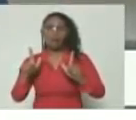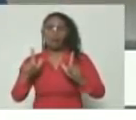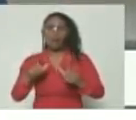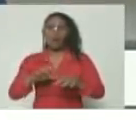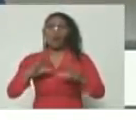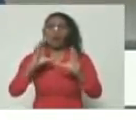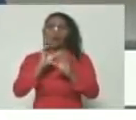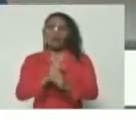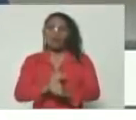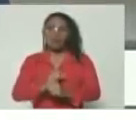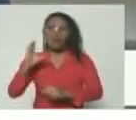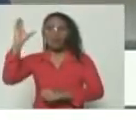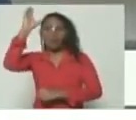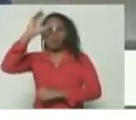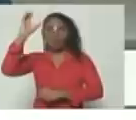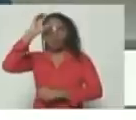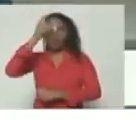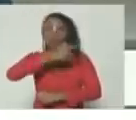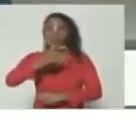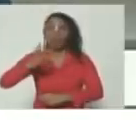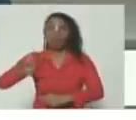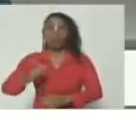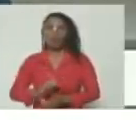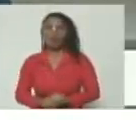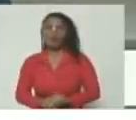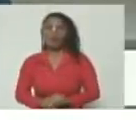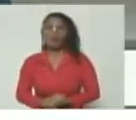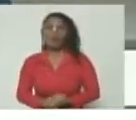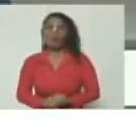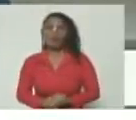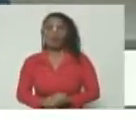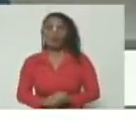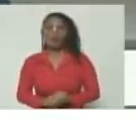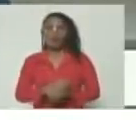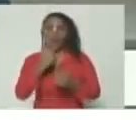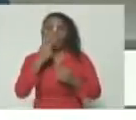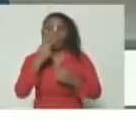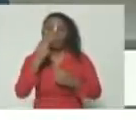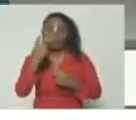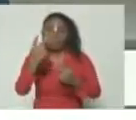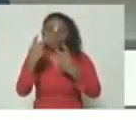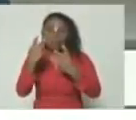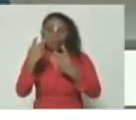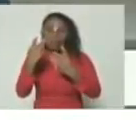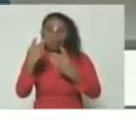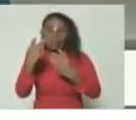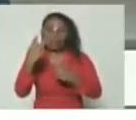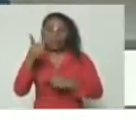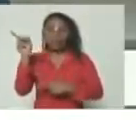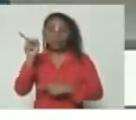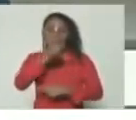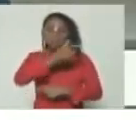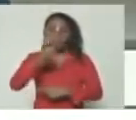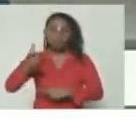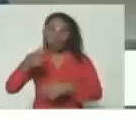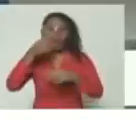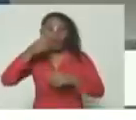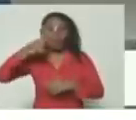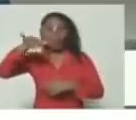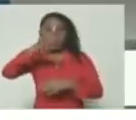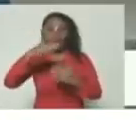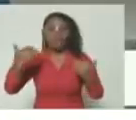confiemos en la conciencia de la gente. Miren, esa gente de a pie, el pueblo común, el pueblo que